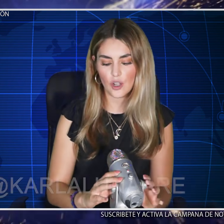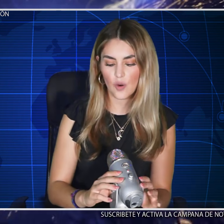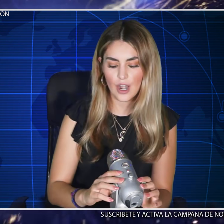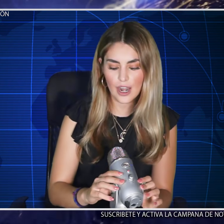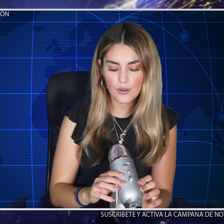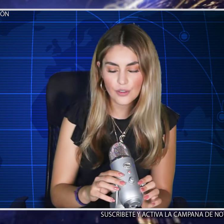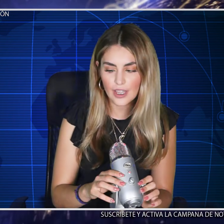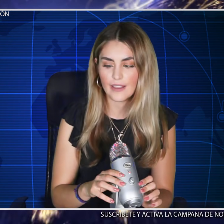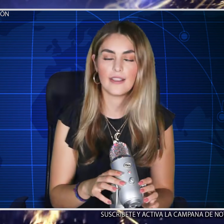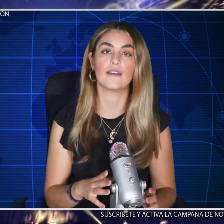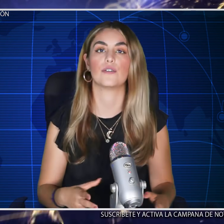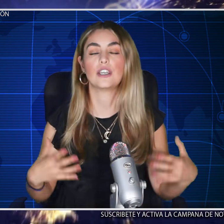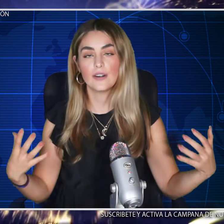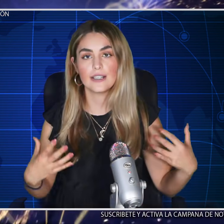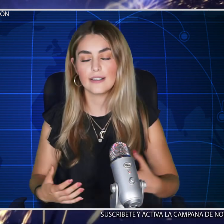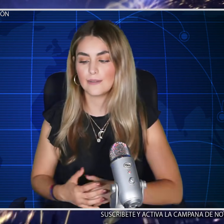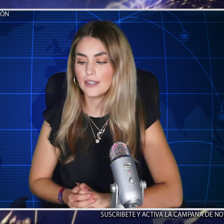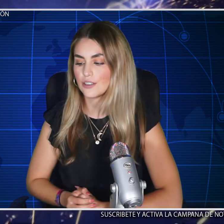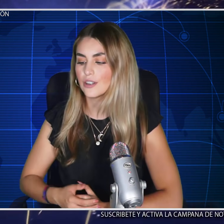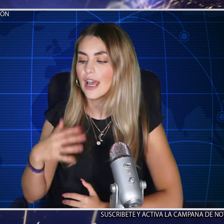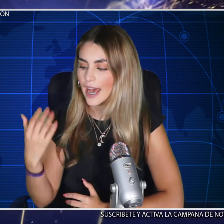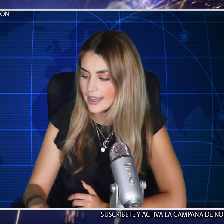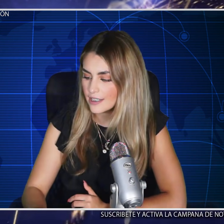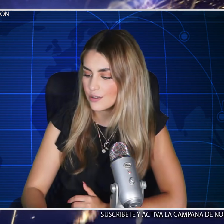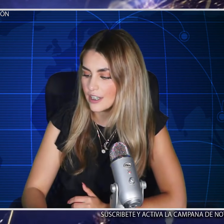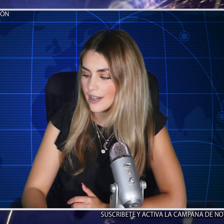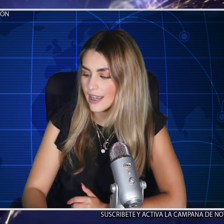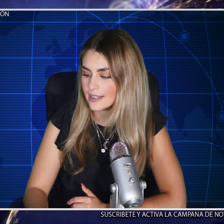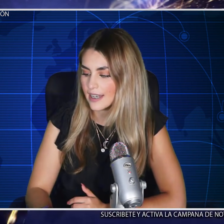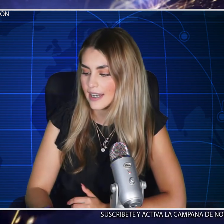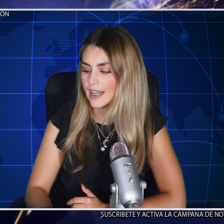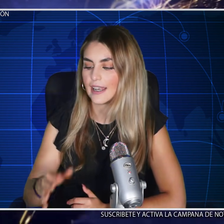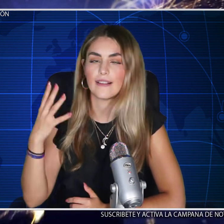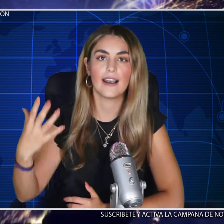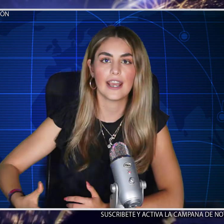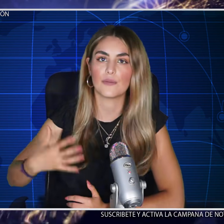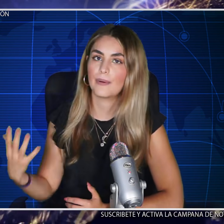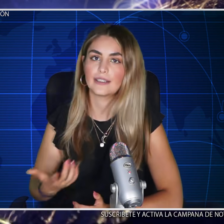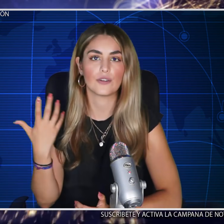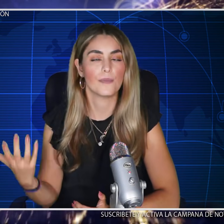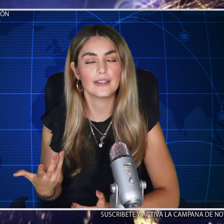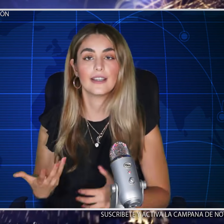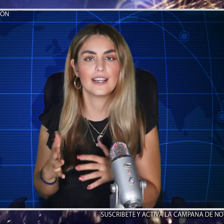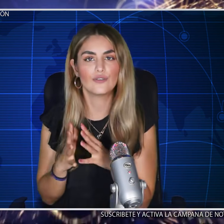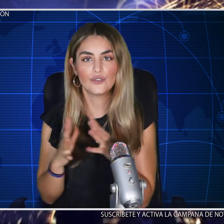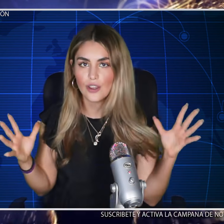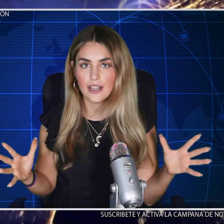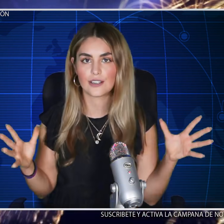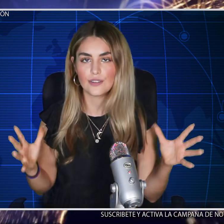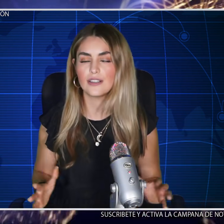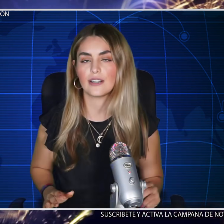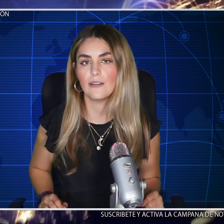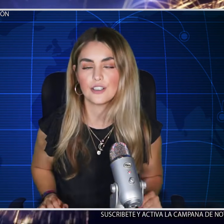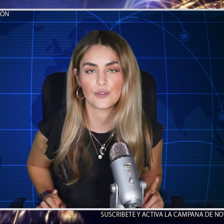pasar con la nota del día de hoy, quiero hacerles la invitación a que se suscriban a este canal, a que den like, compartan, comenten y hagan todas